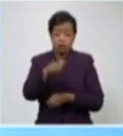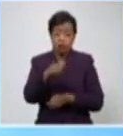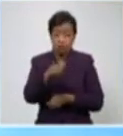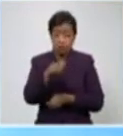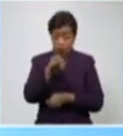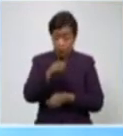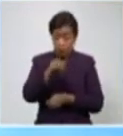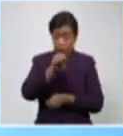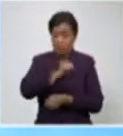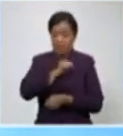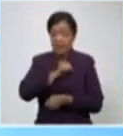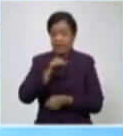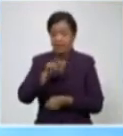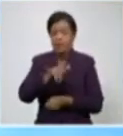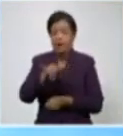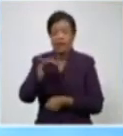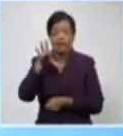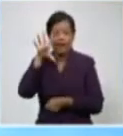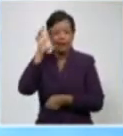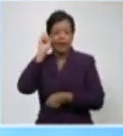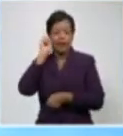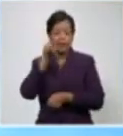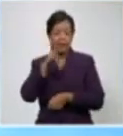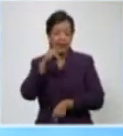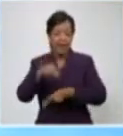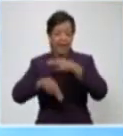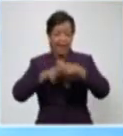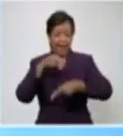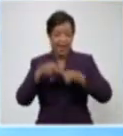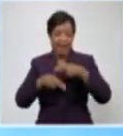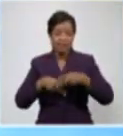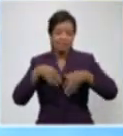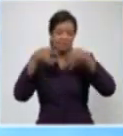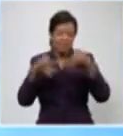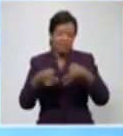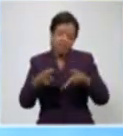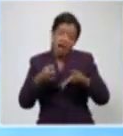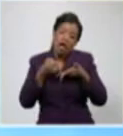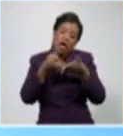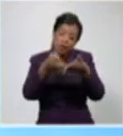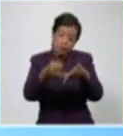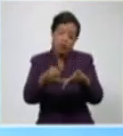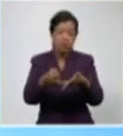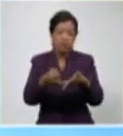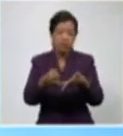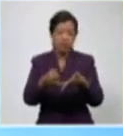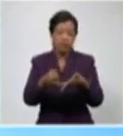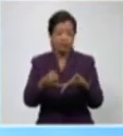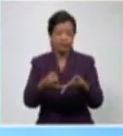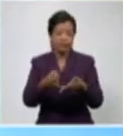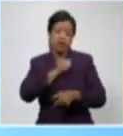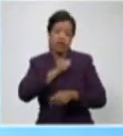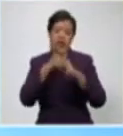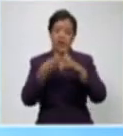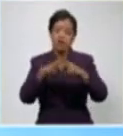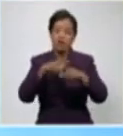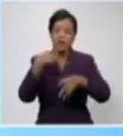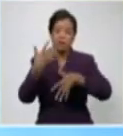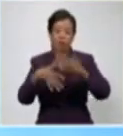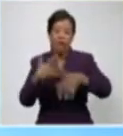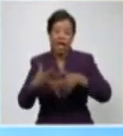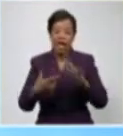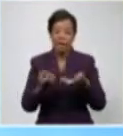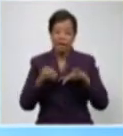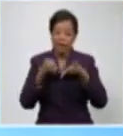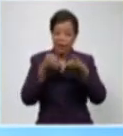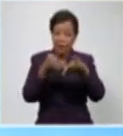crea que eso que están haciendo o tratando de hacer es por su bienestar, porque ellos quieren resolver sus problemas cotidianos para